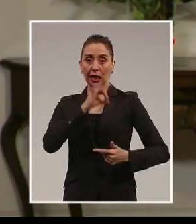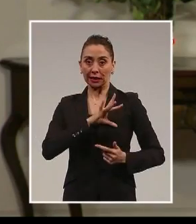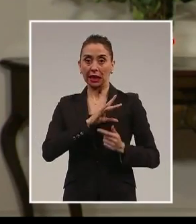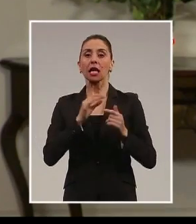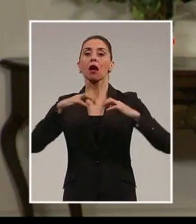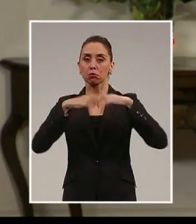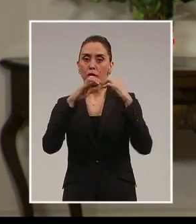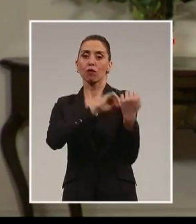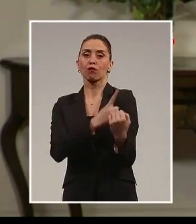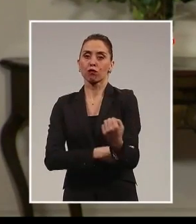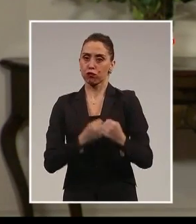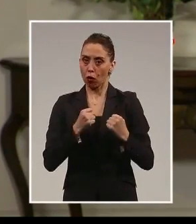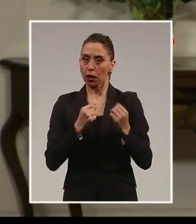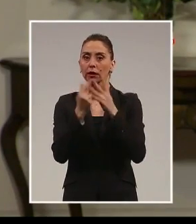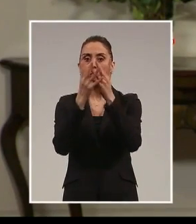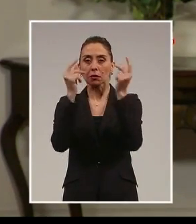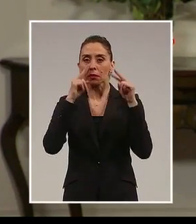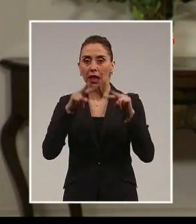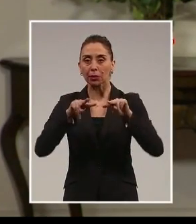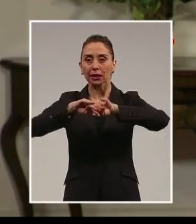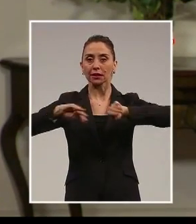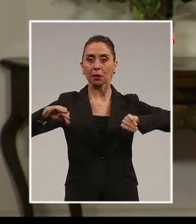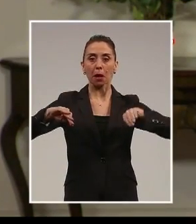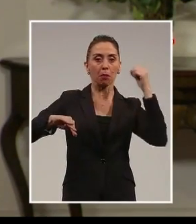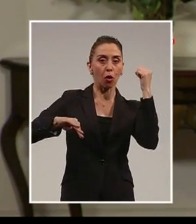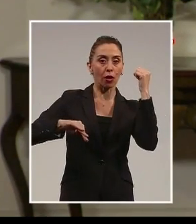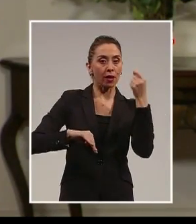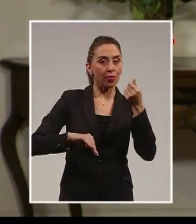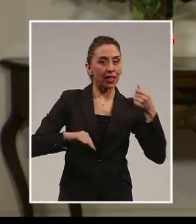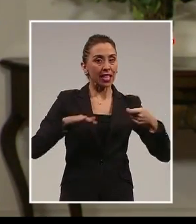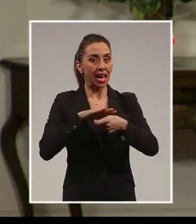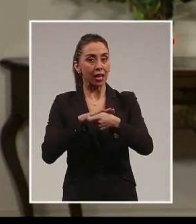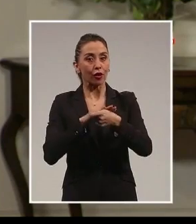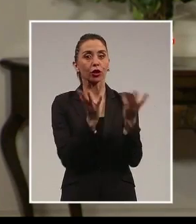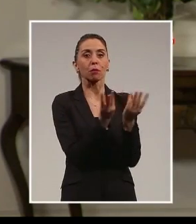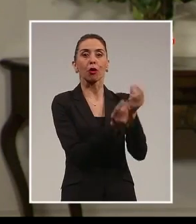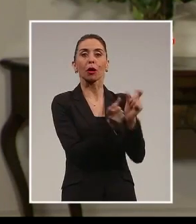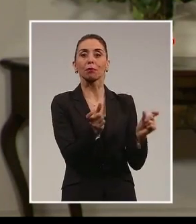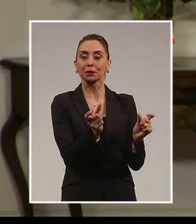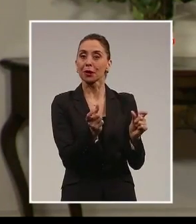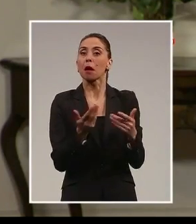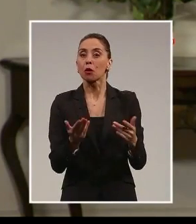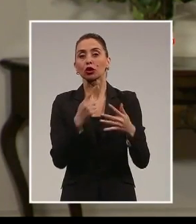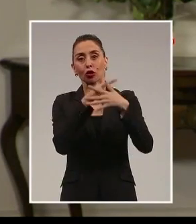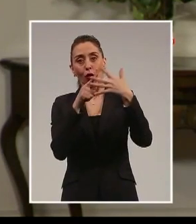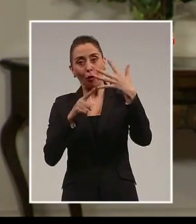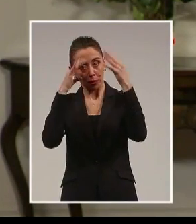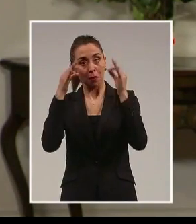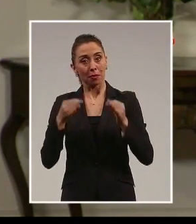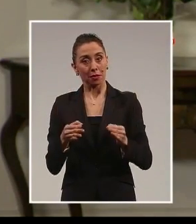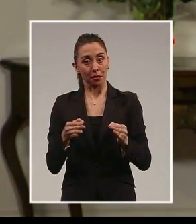transparentarla y, sobre todo, separarla del poder del dinero que ejercen unos pocos. Por eso, entre otras medidas,